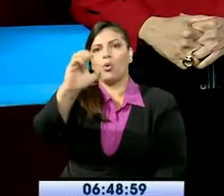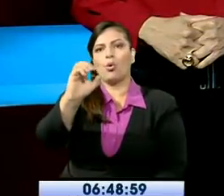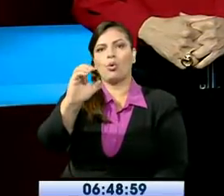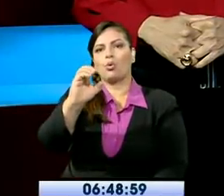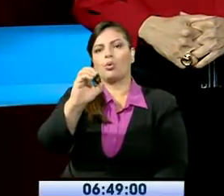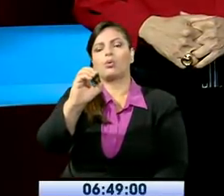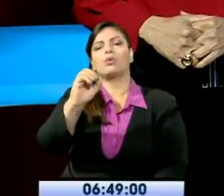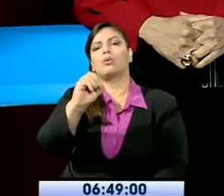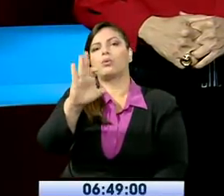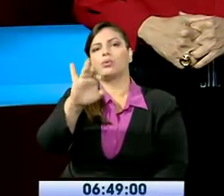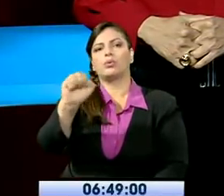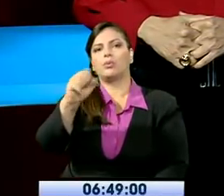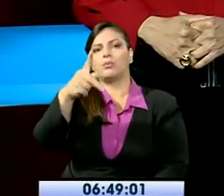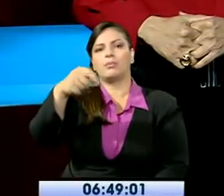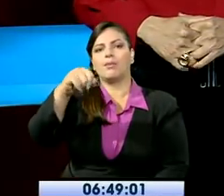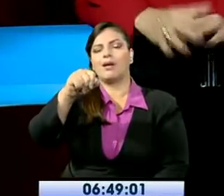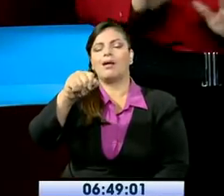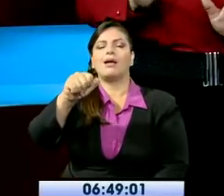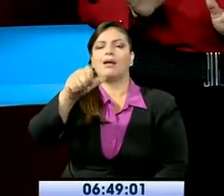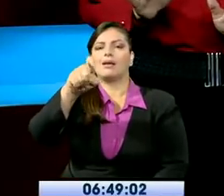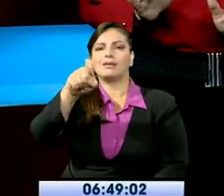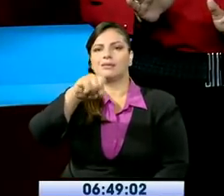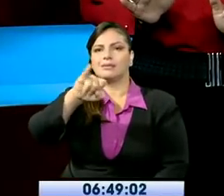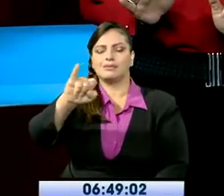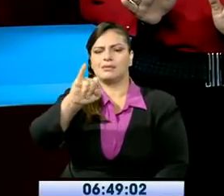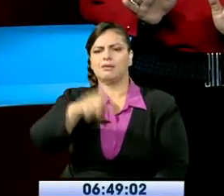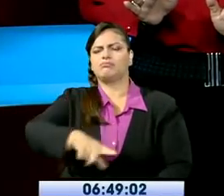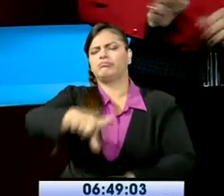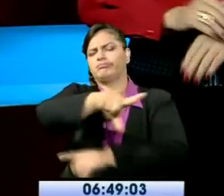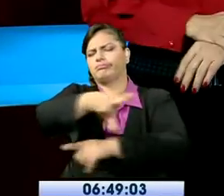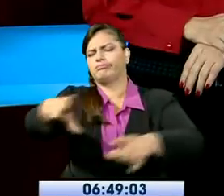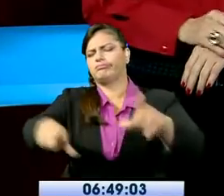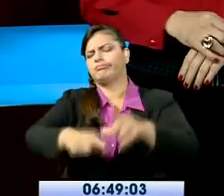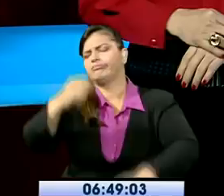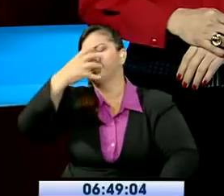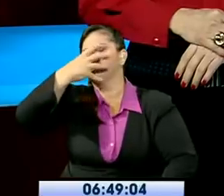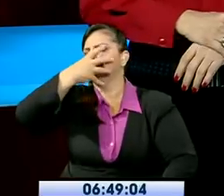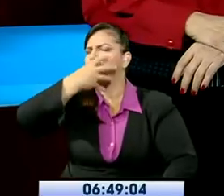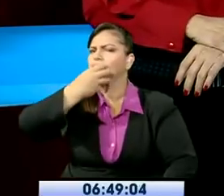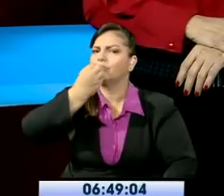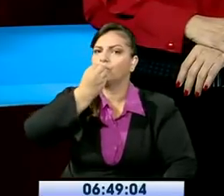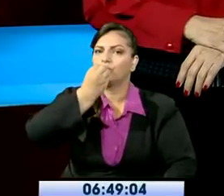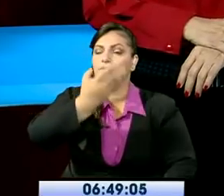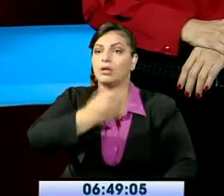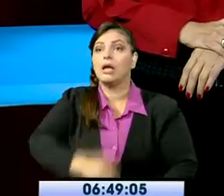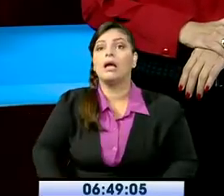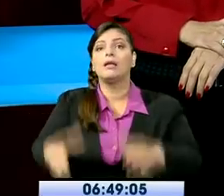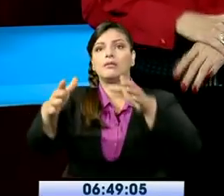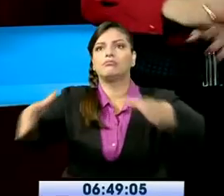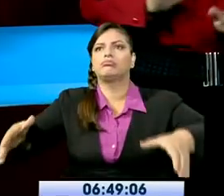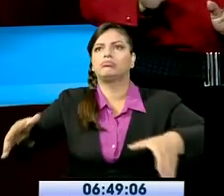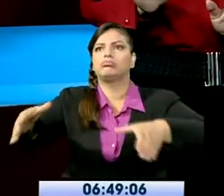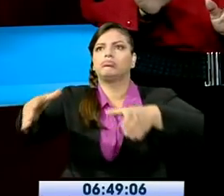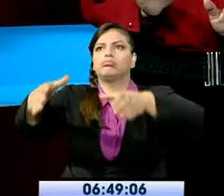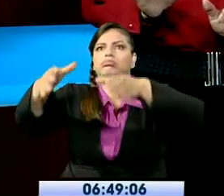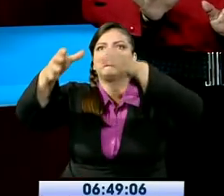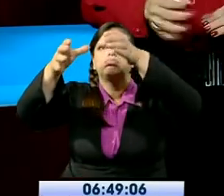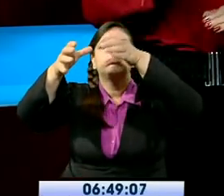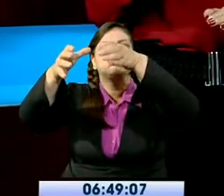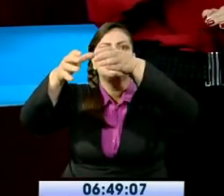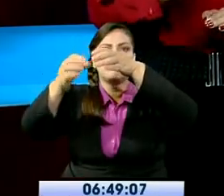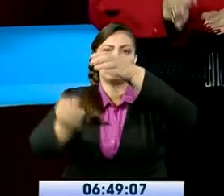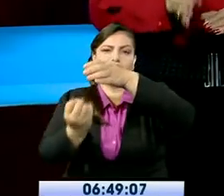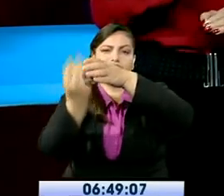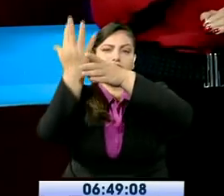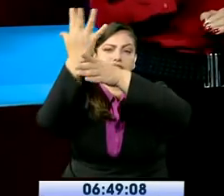ofrece numerosos atractivos turísticos. En ella se pueden admirar uno de los volcanes más altos del país, impresionantes lagunas